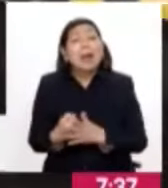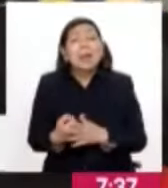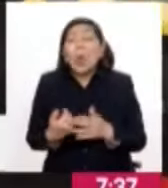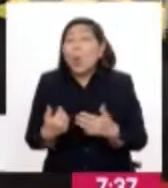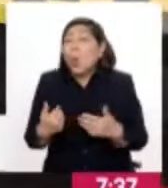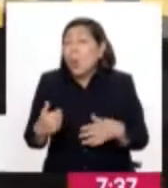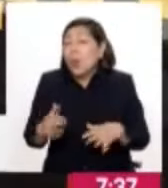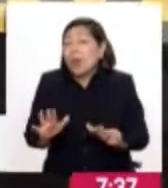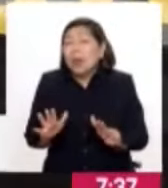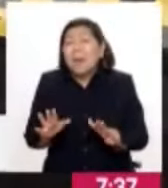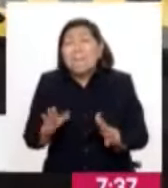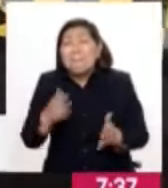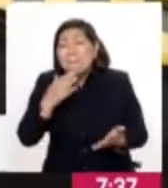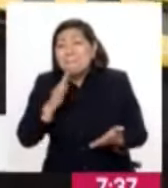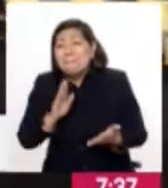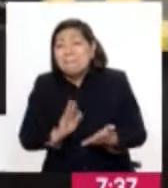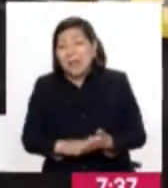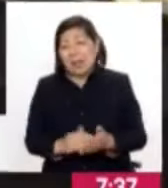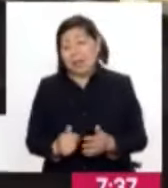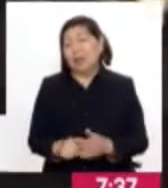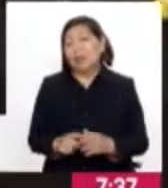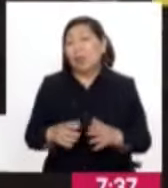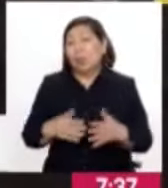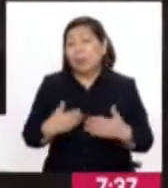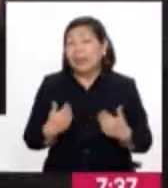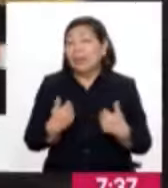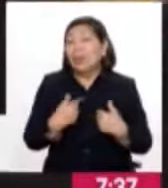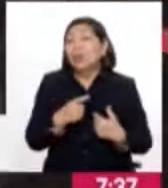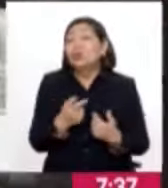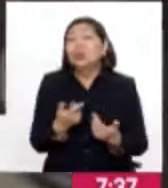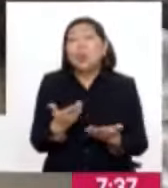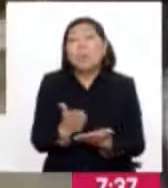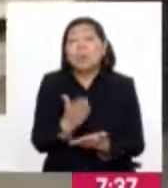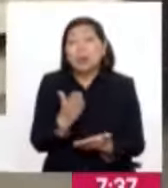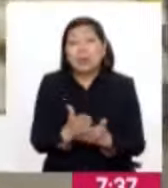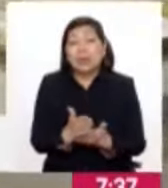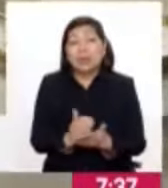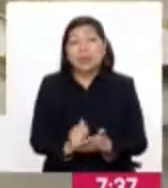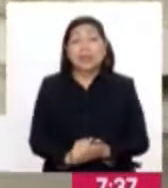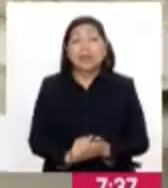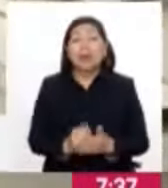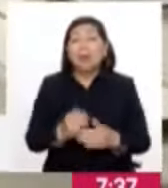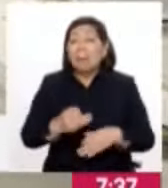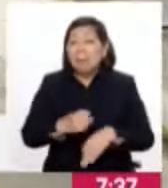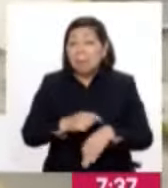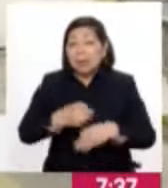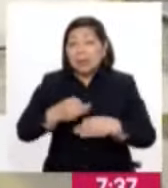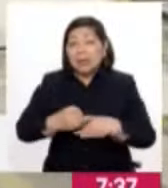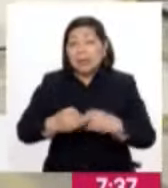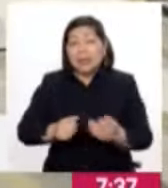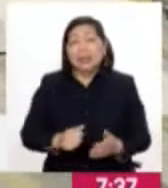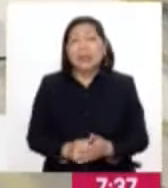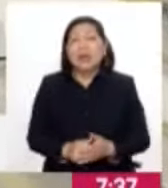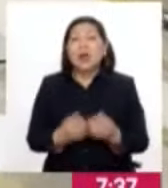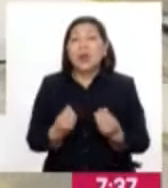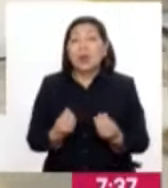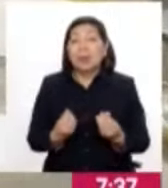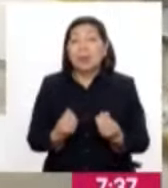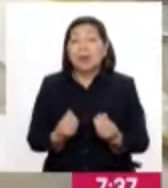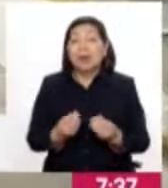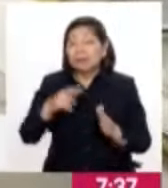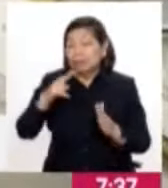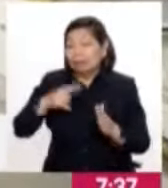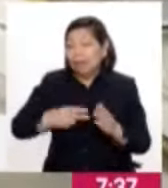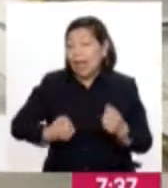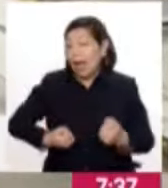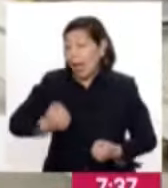o cualquier tipo de desperfecto, inconveniente que podría ocurrir pues a partir de dilatar procesos tan importantes como es el de la